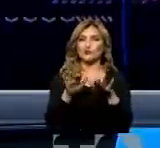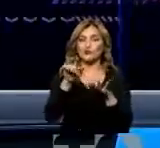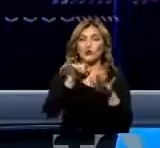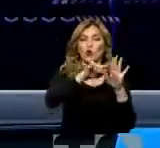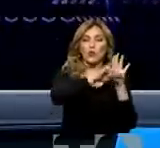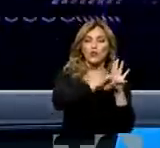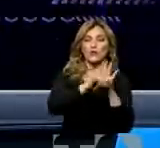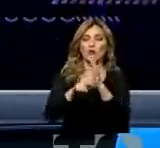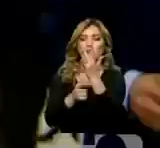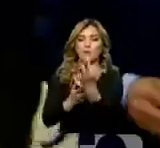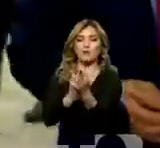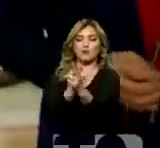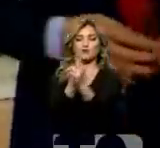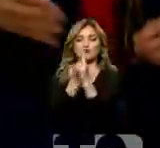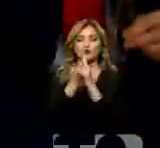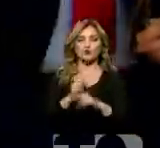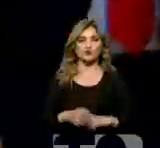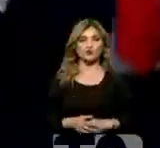espera.